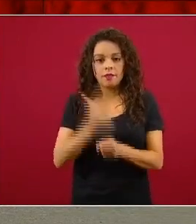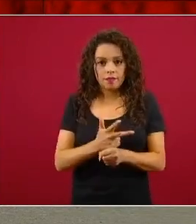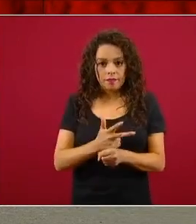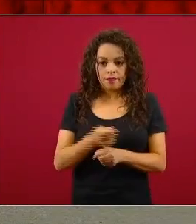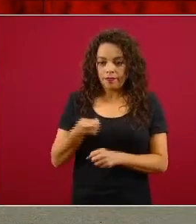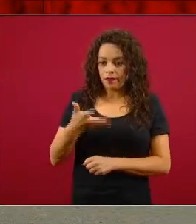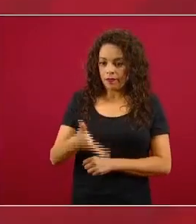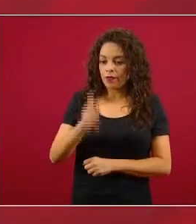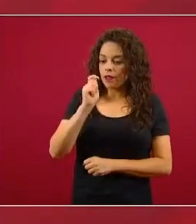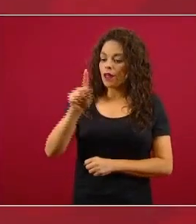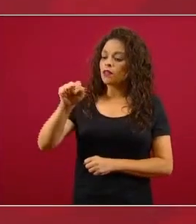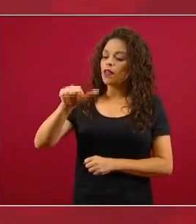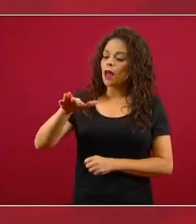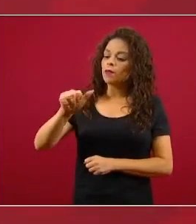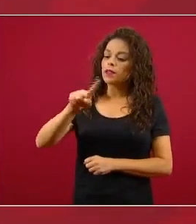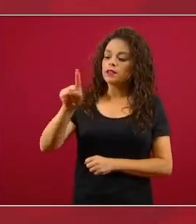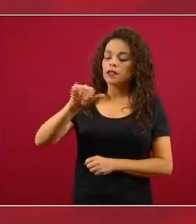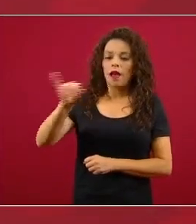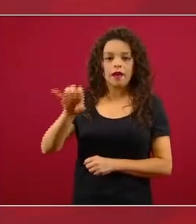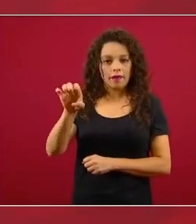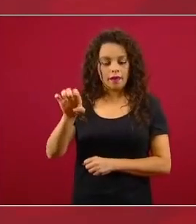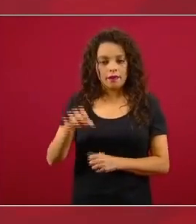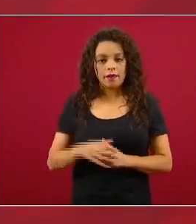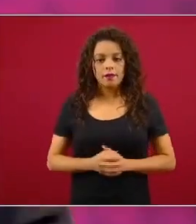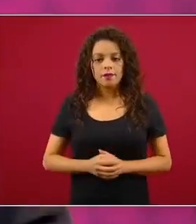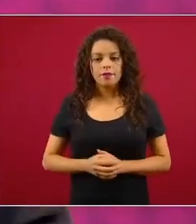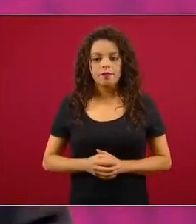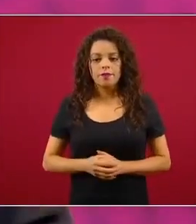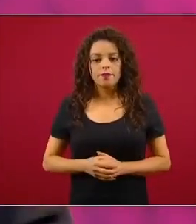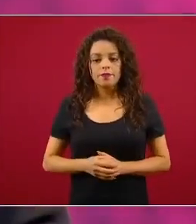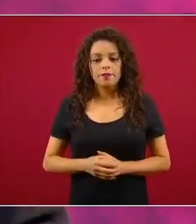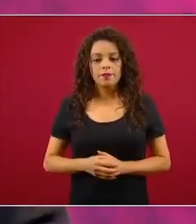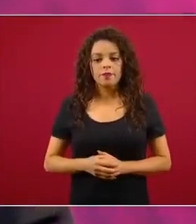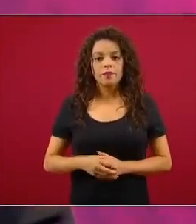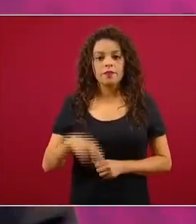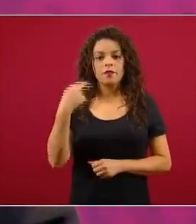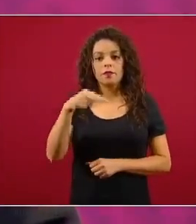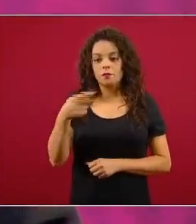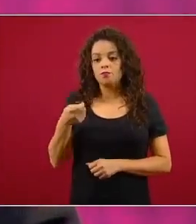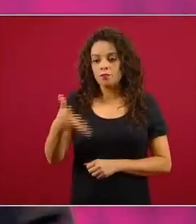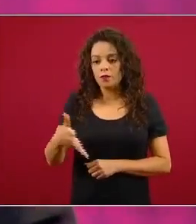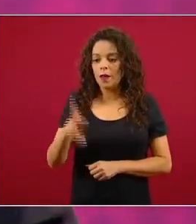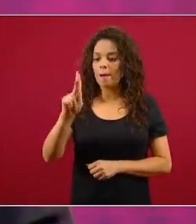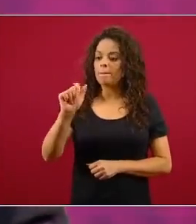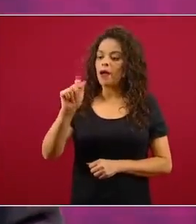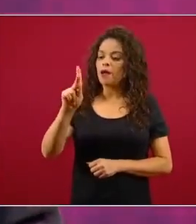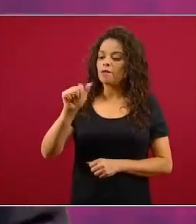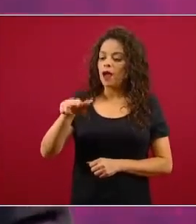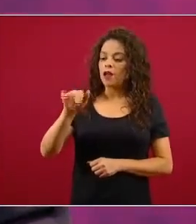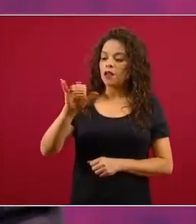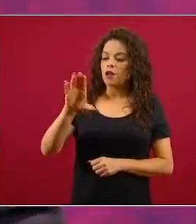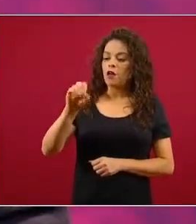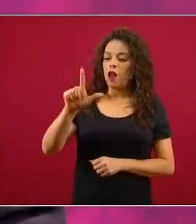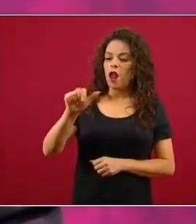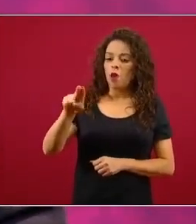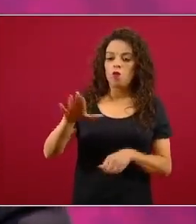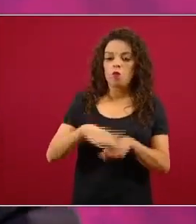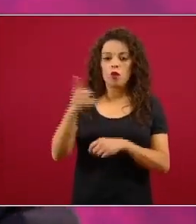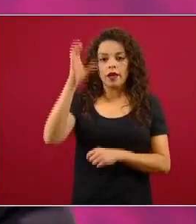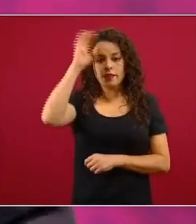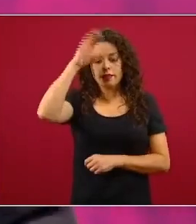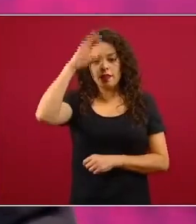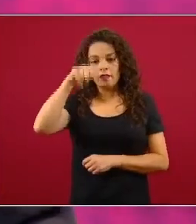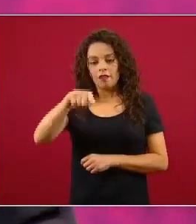una técnica que popularmente se conoce como el Papanicolau, por un científico griego que describió